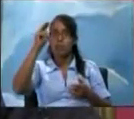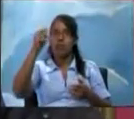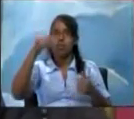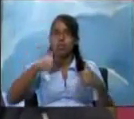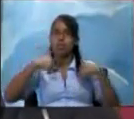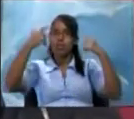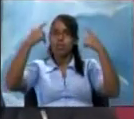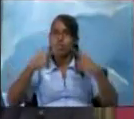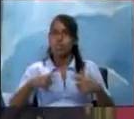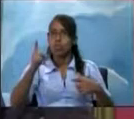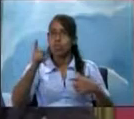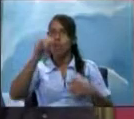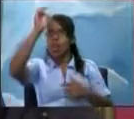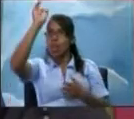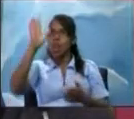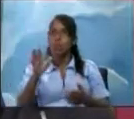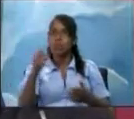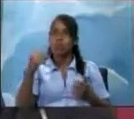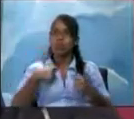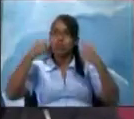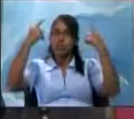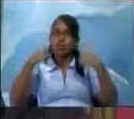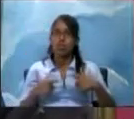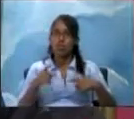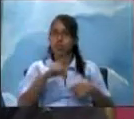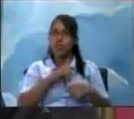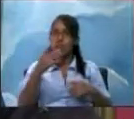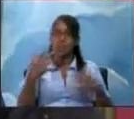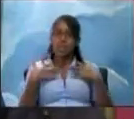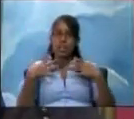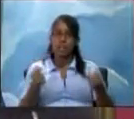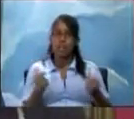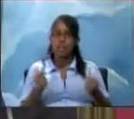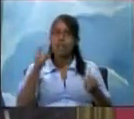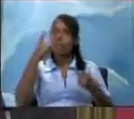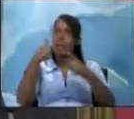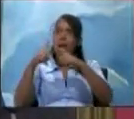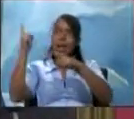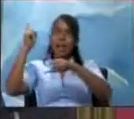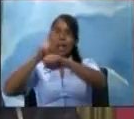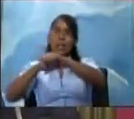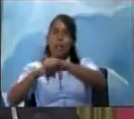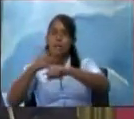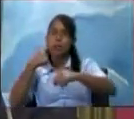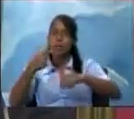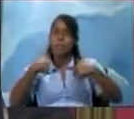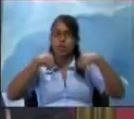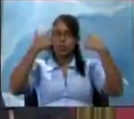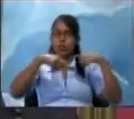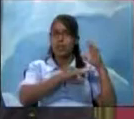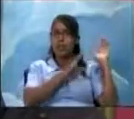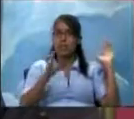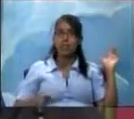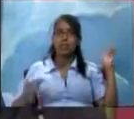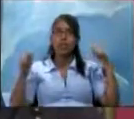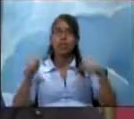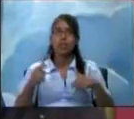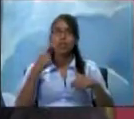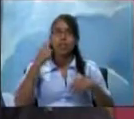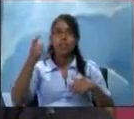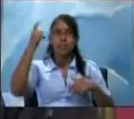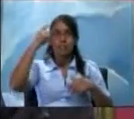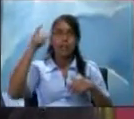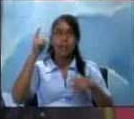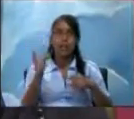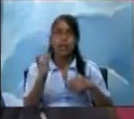maestro, yo soy el apóstol, yo soy el que sana. En aquel tiempo lo dijo, yo soy el Cristo. Hoy en día